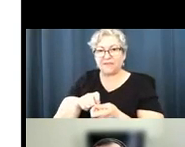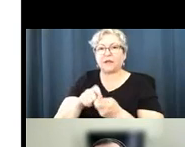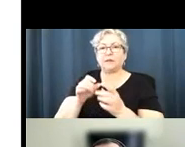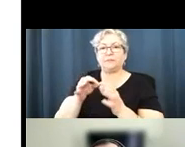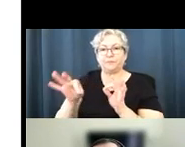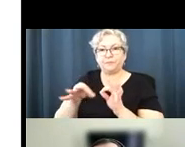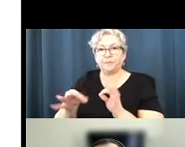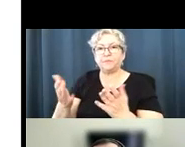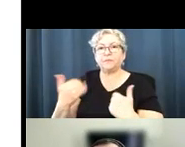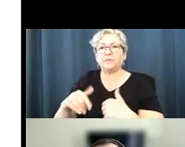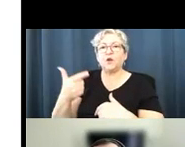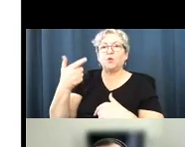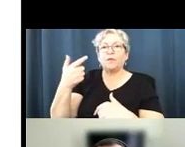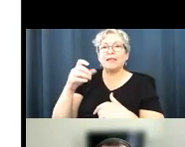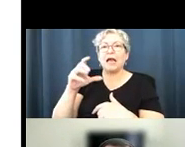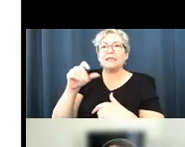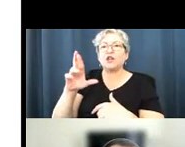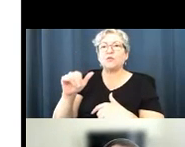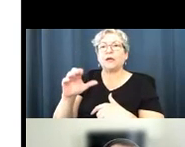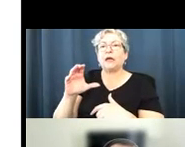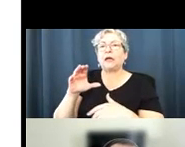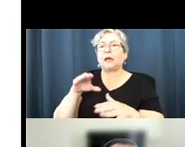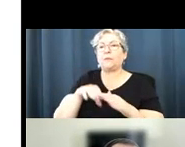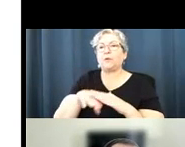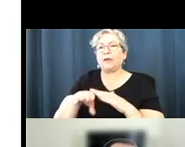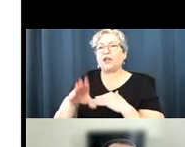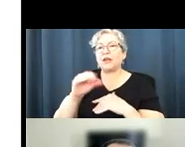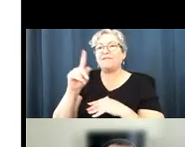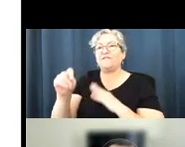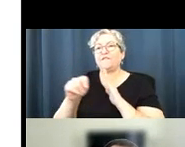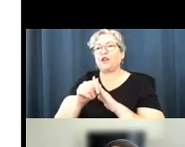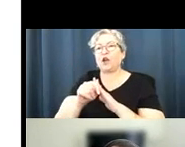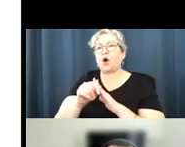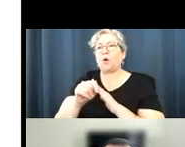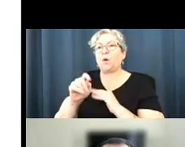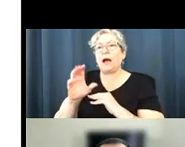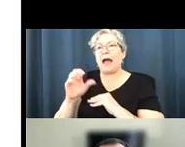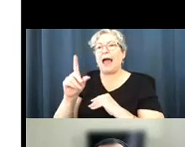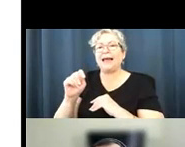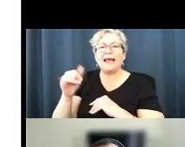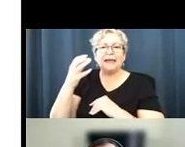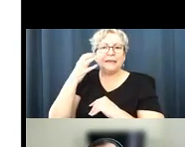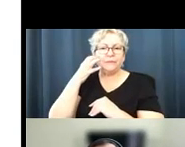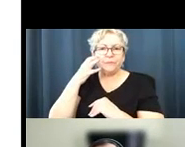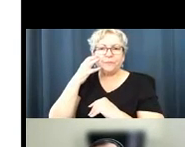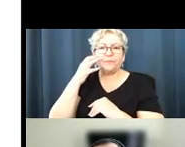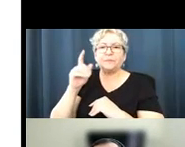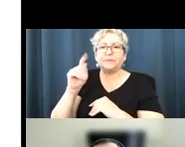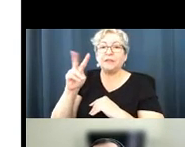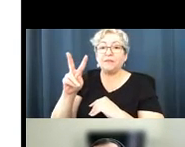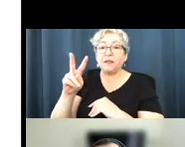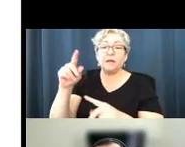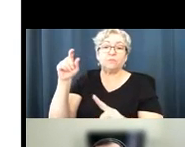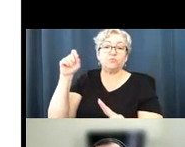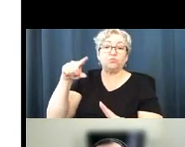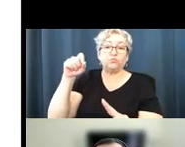pero tiene algunas cosas específicas y tiene la ley de accesibilidad del siglo XXI de comunicaciones y